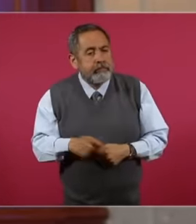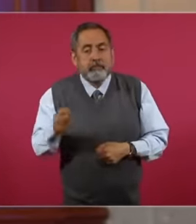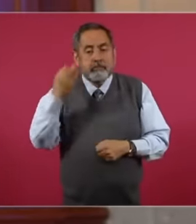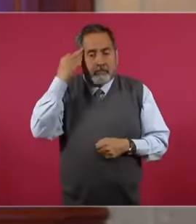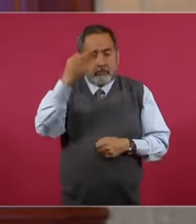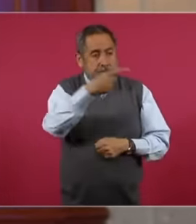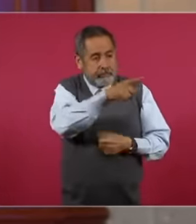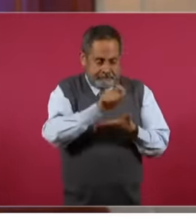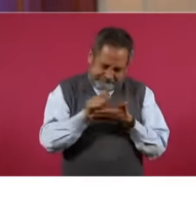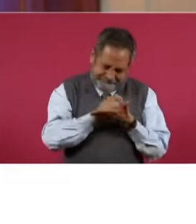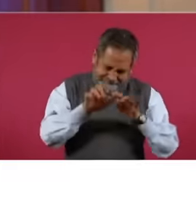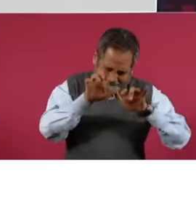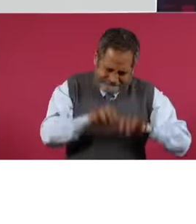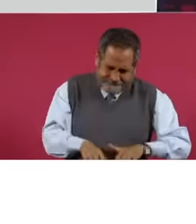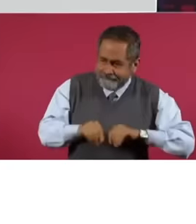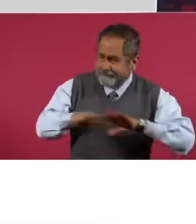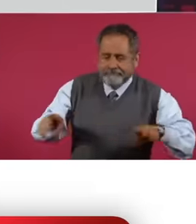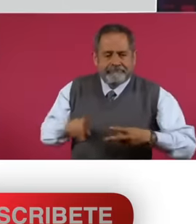te llevó a escribirlo?